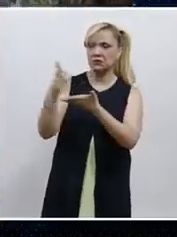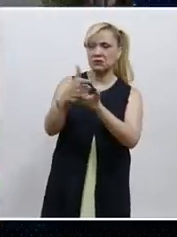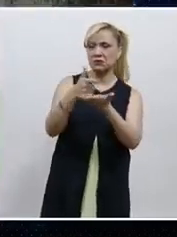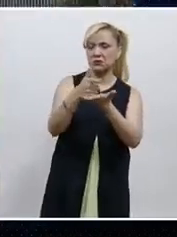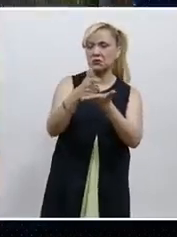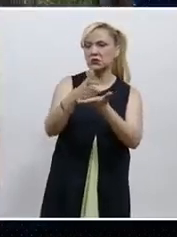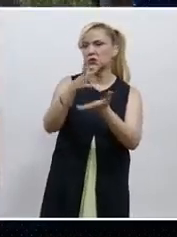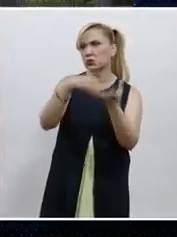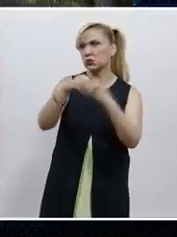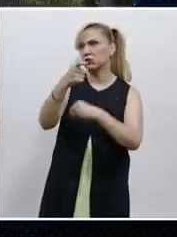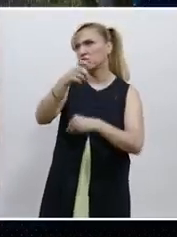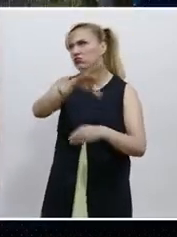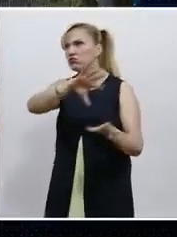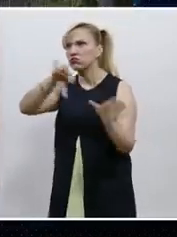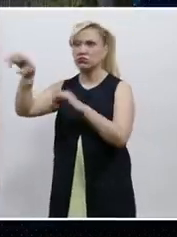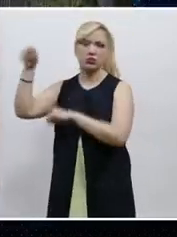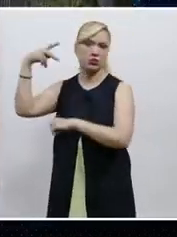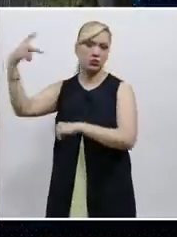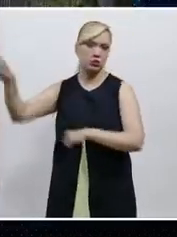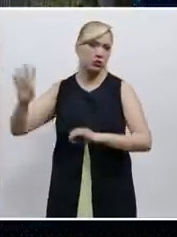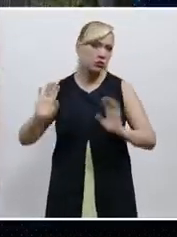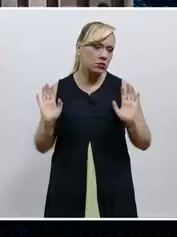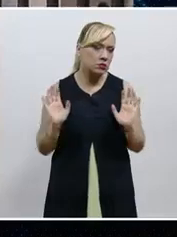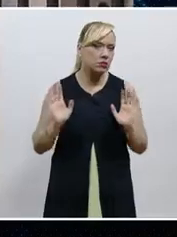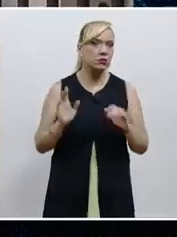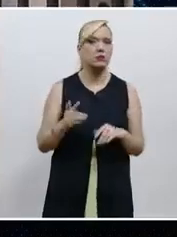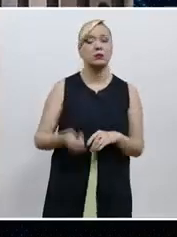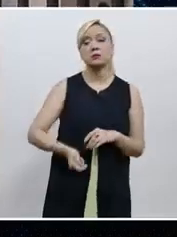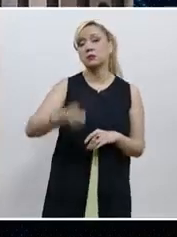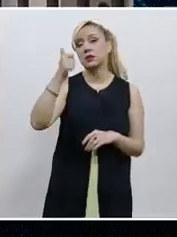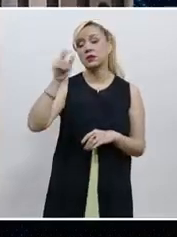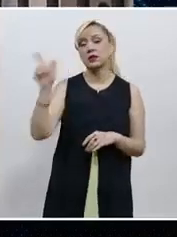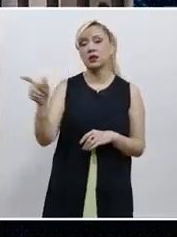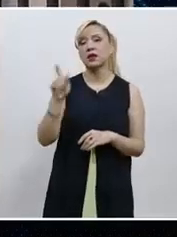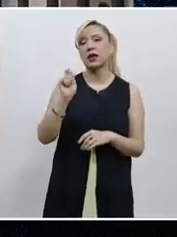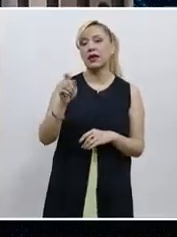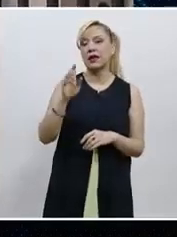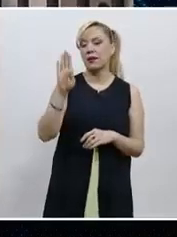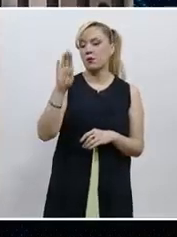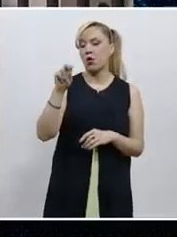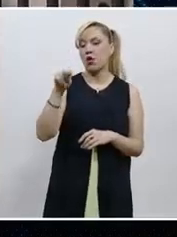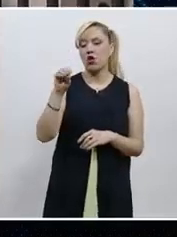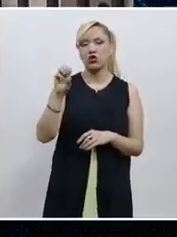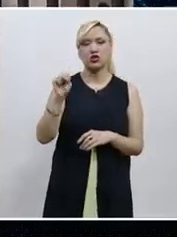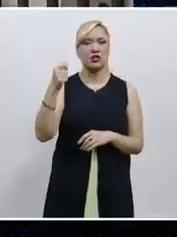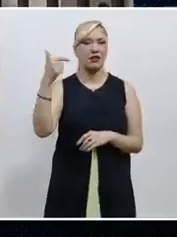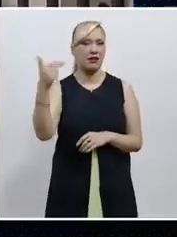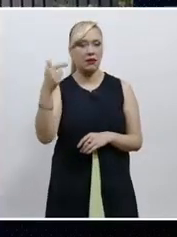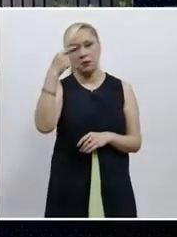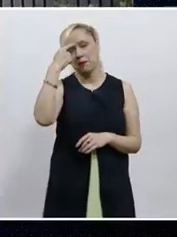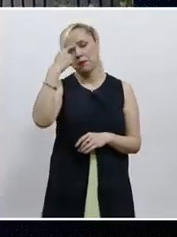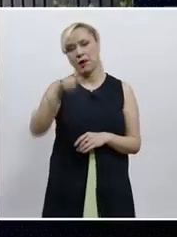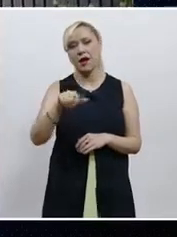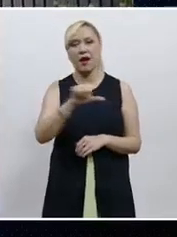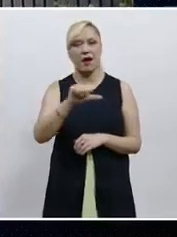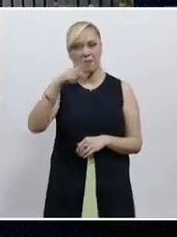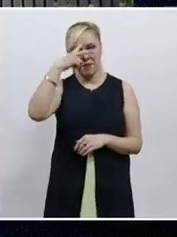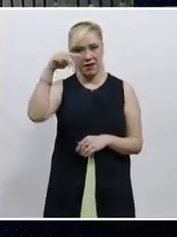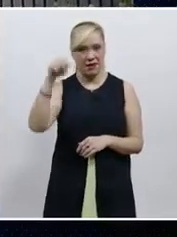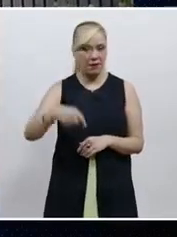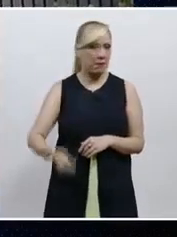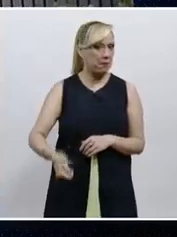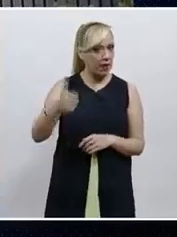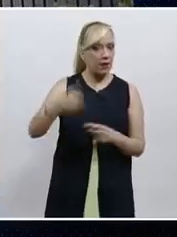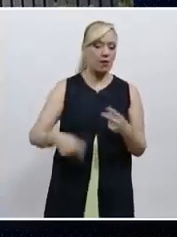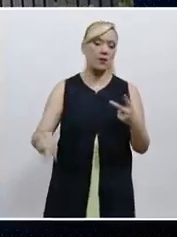la gestión de la deuda pública. El primero fue otorgado al Bondes-G, primer bono sustentable emitido por el mercado local de México, y